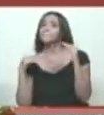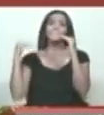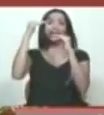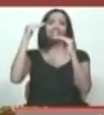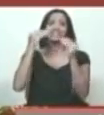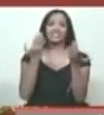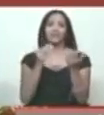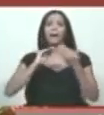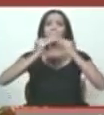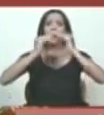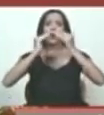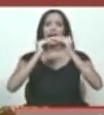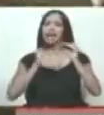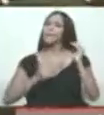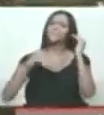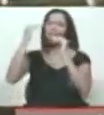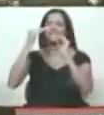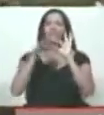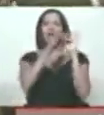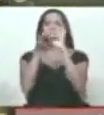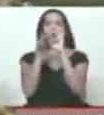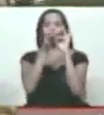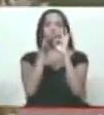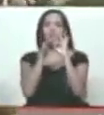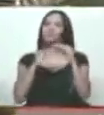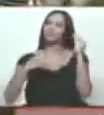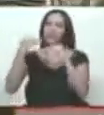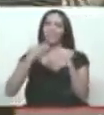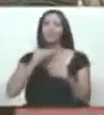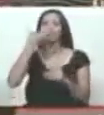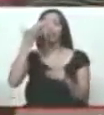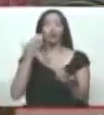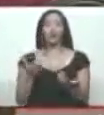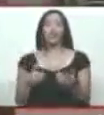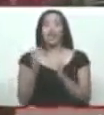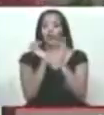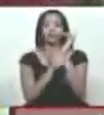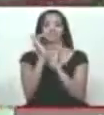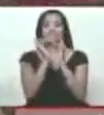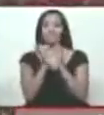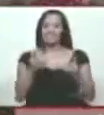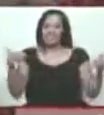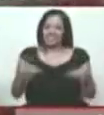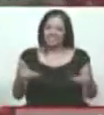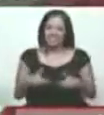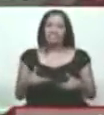unión, máxima espiritualidad cristiana, de resistencia, de lucha.